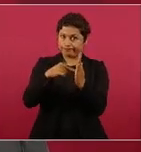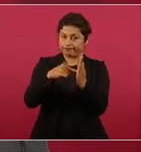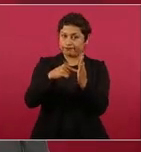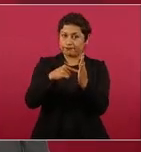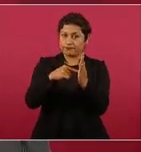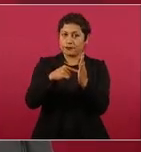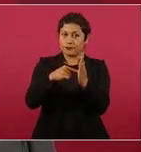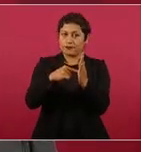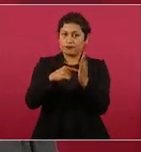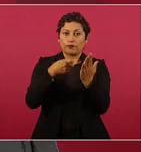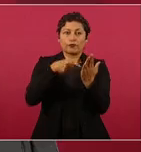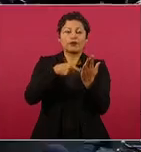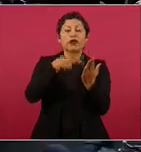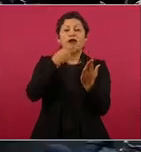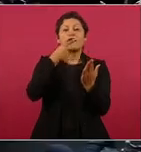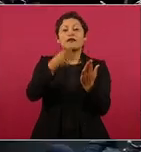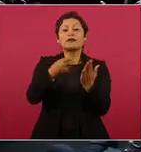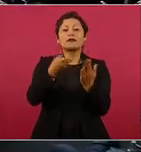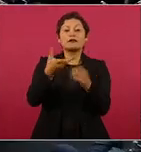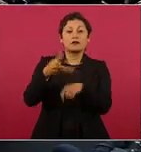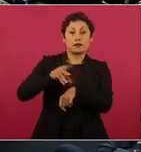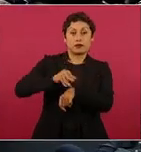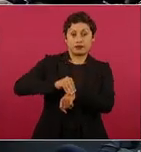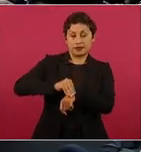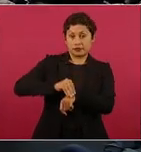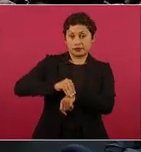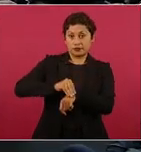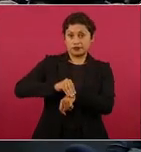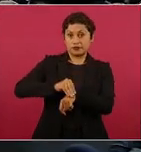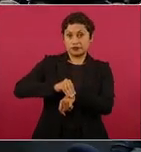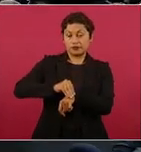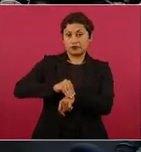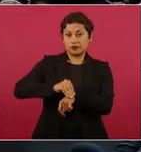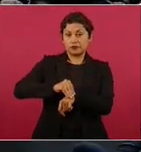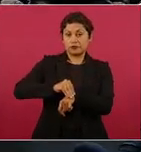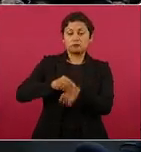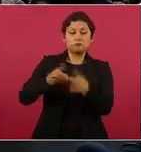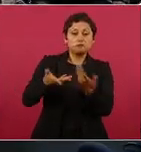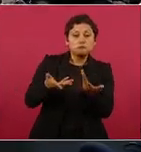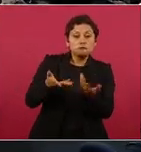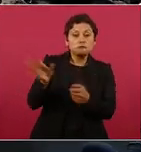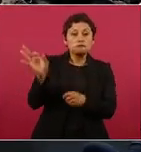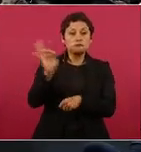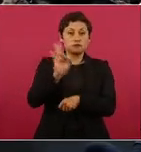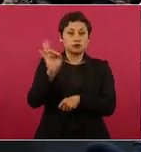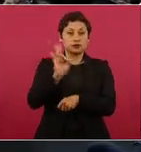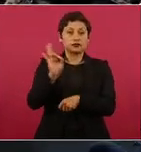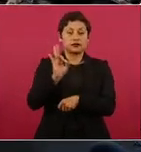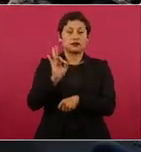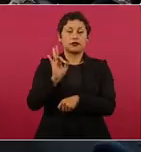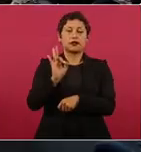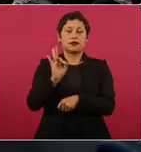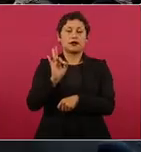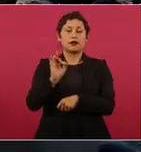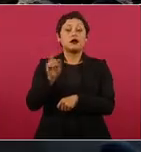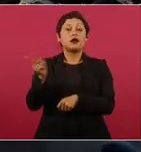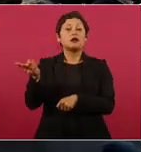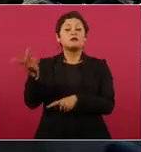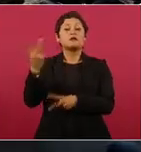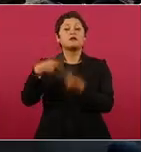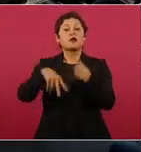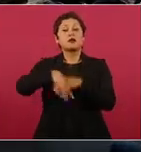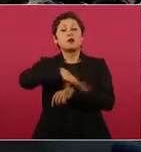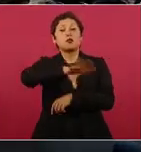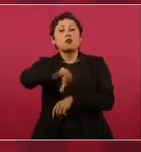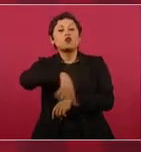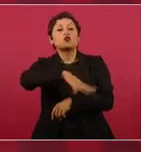que se permite, pues, cuando están buscando pues alguien